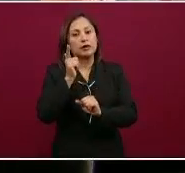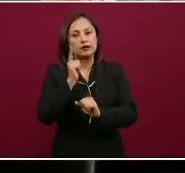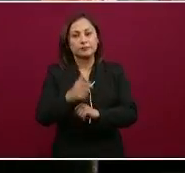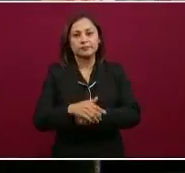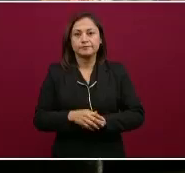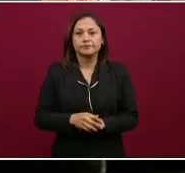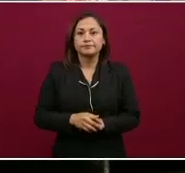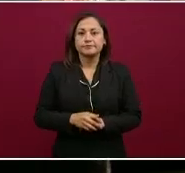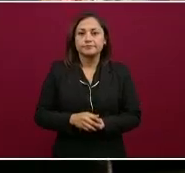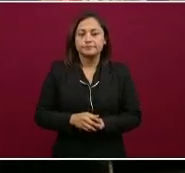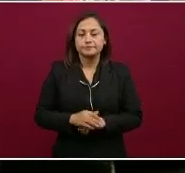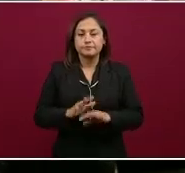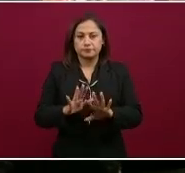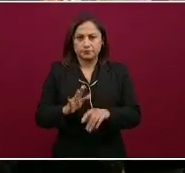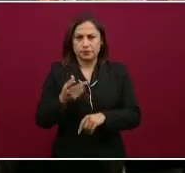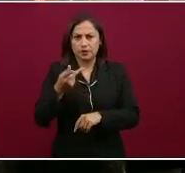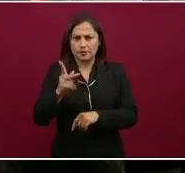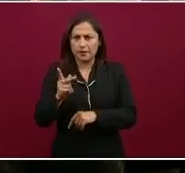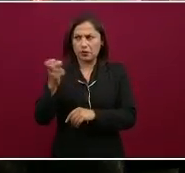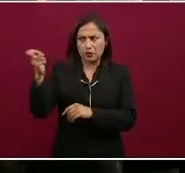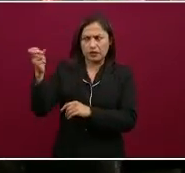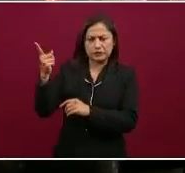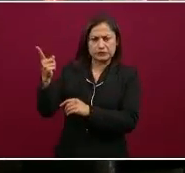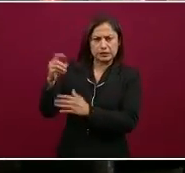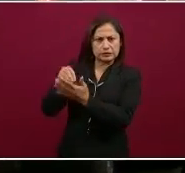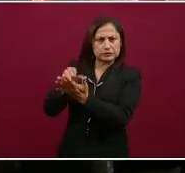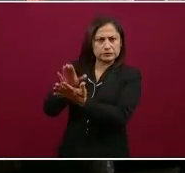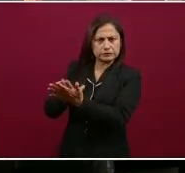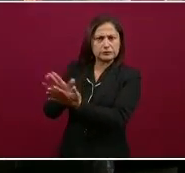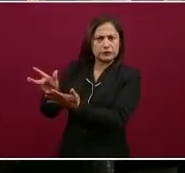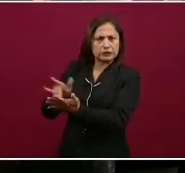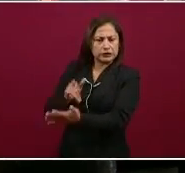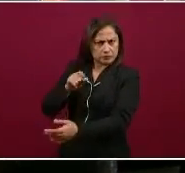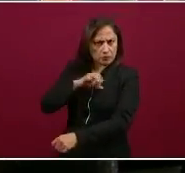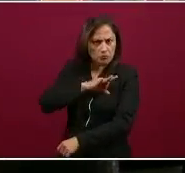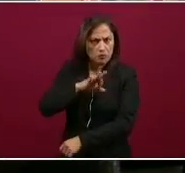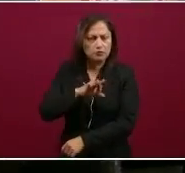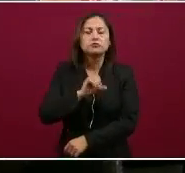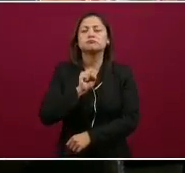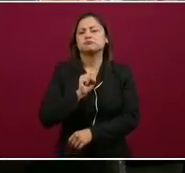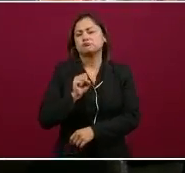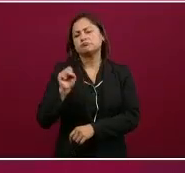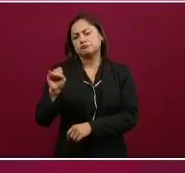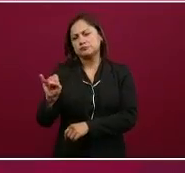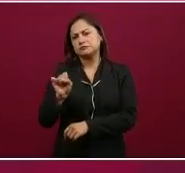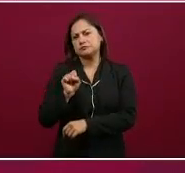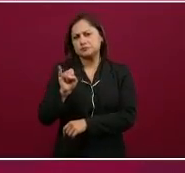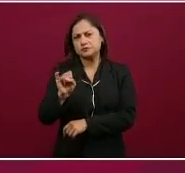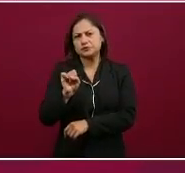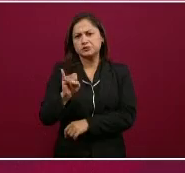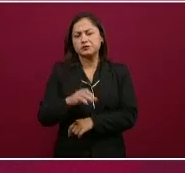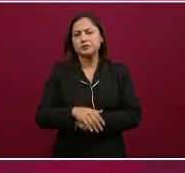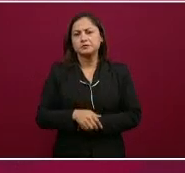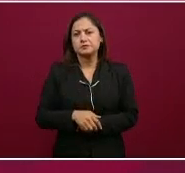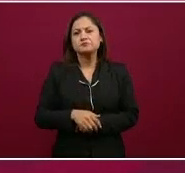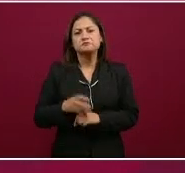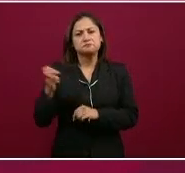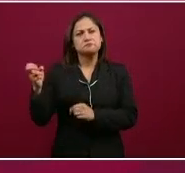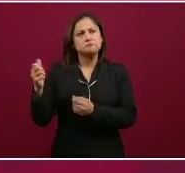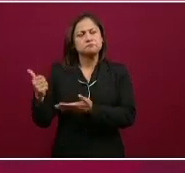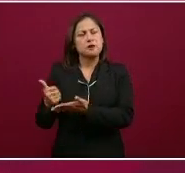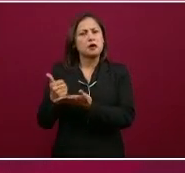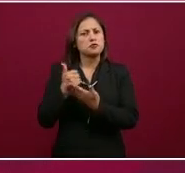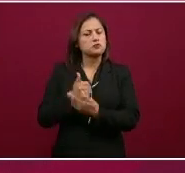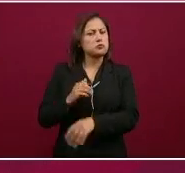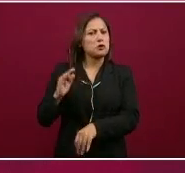no ser posible, estas medidas están ahí y se pueden tomar en consideración. Sí, es un mecanismo que